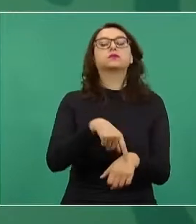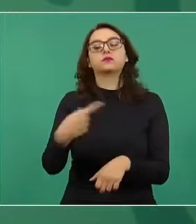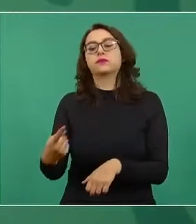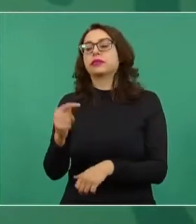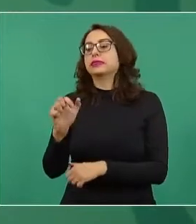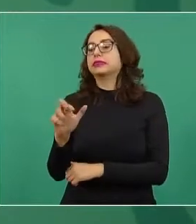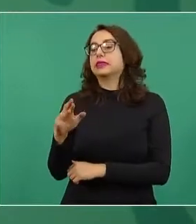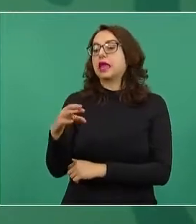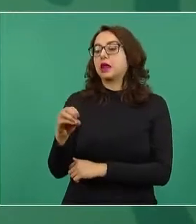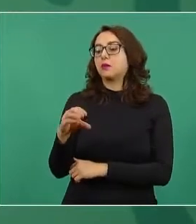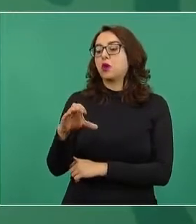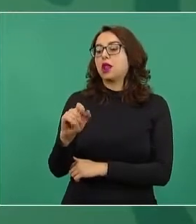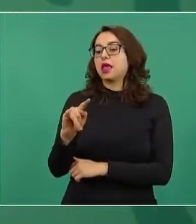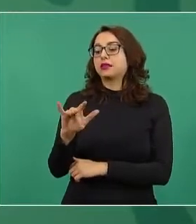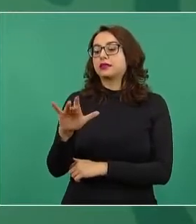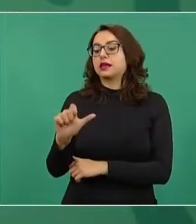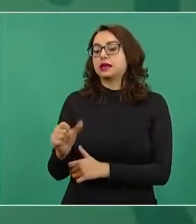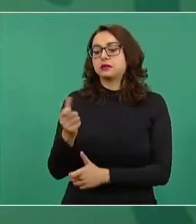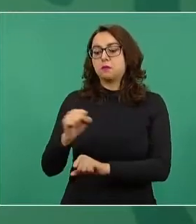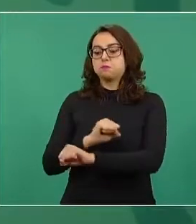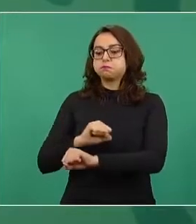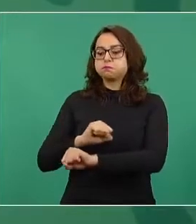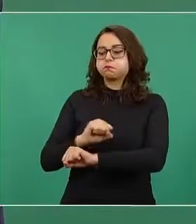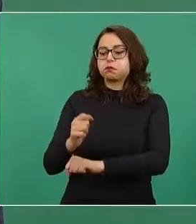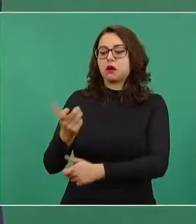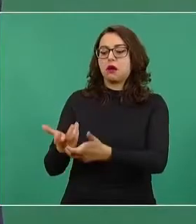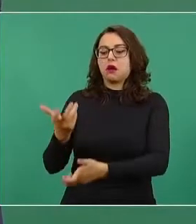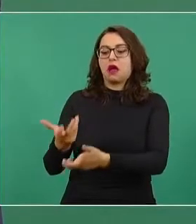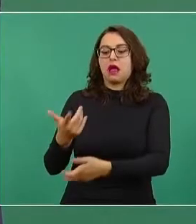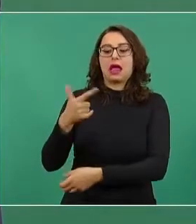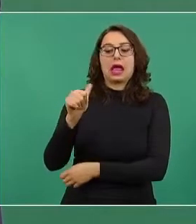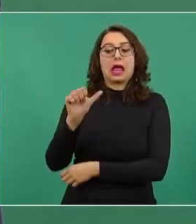termoeléctricas, por el gas.